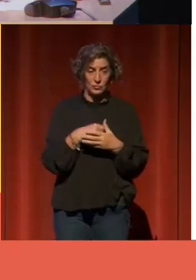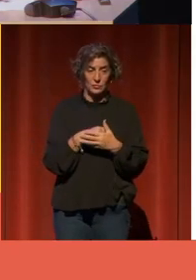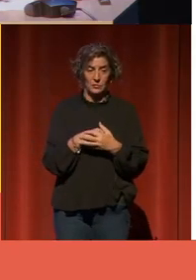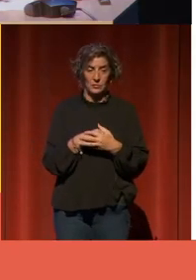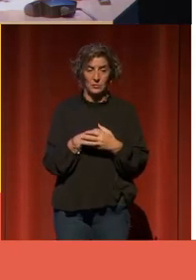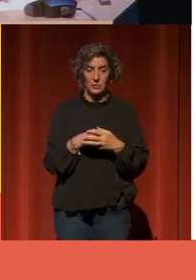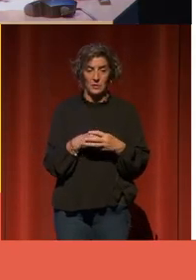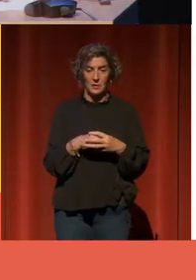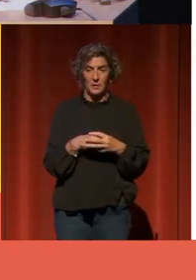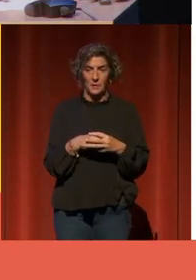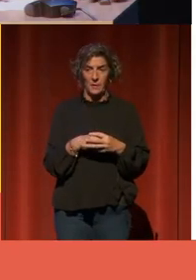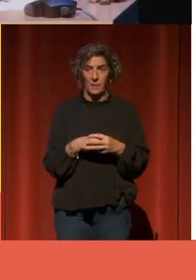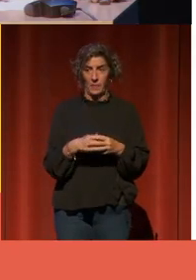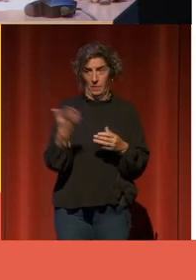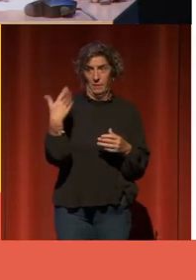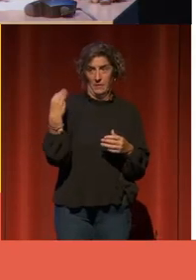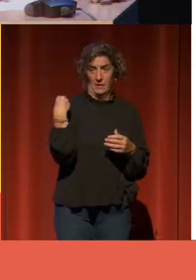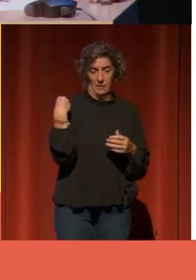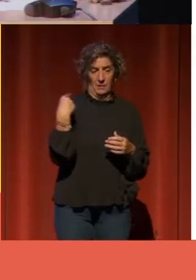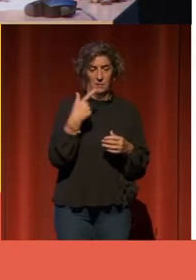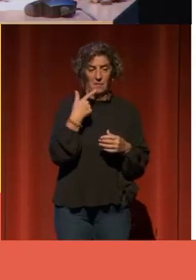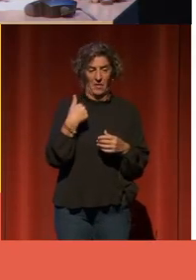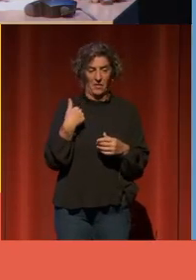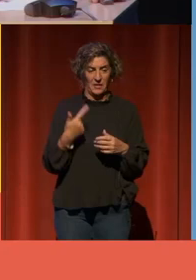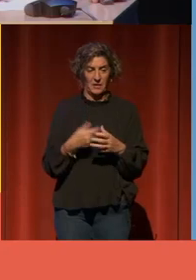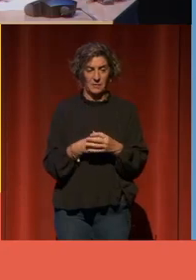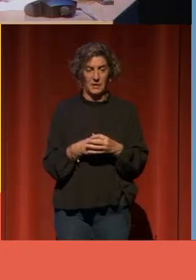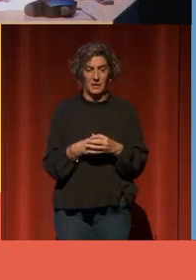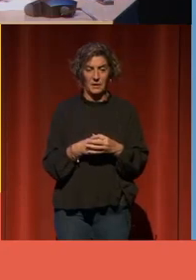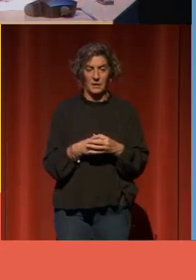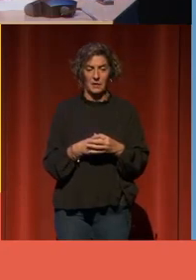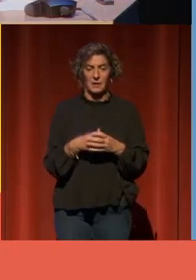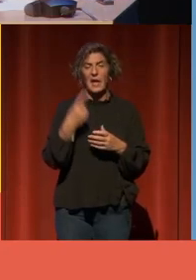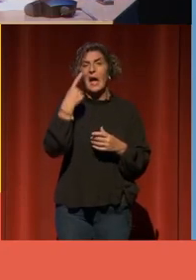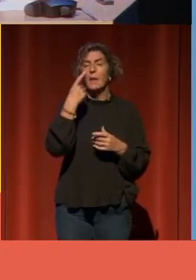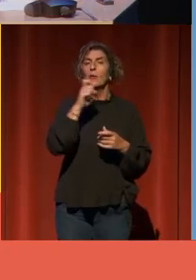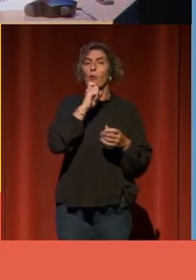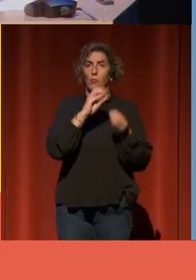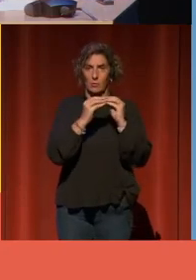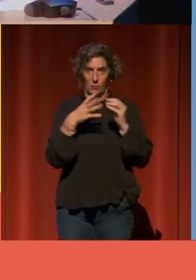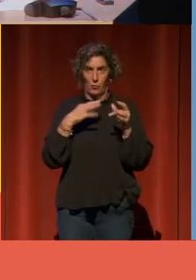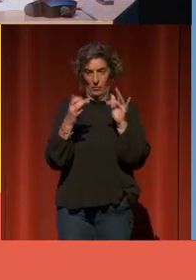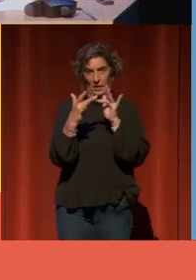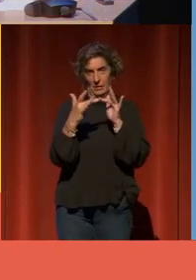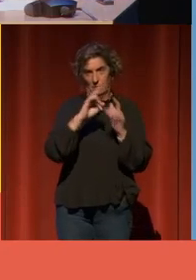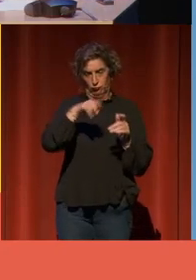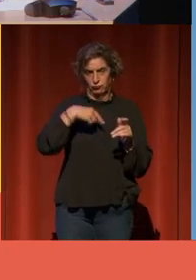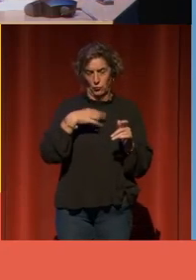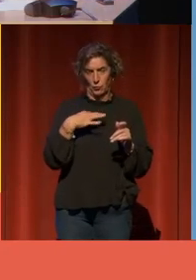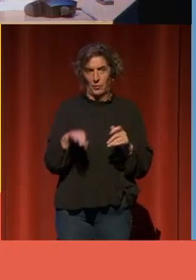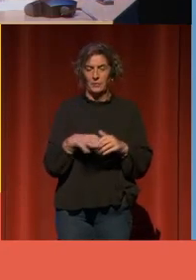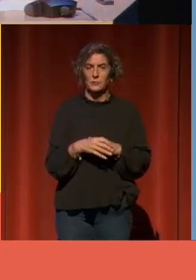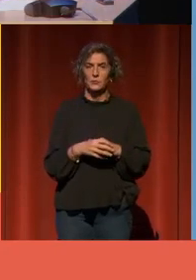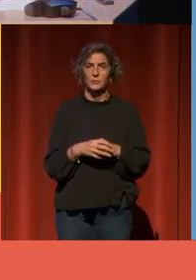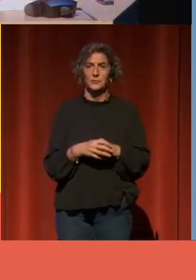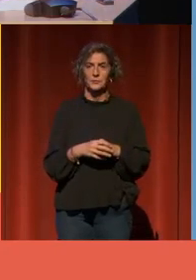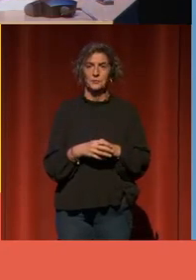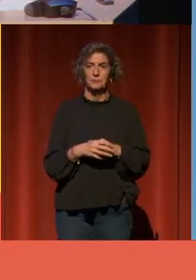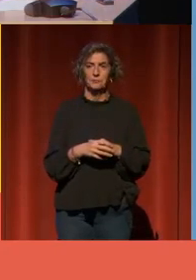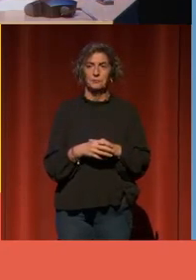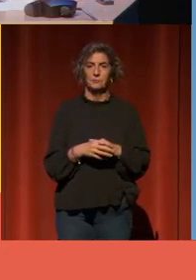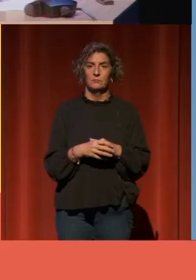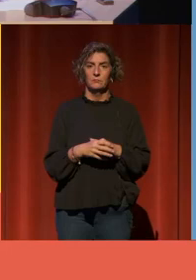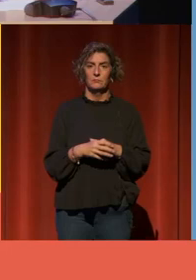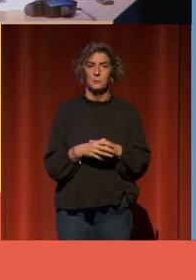venga a decirme o saludarme y veremos lo que hacemos podemos hacer juntos la